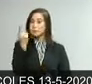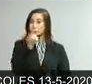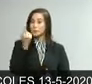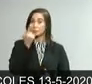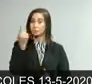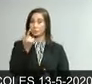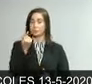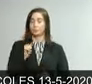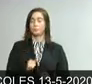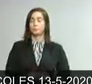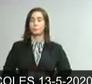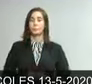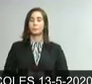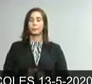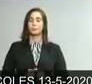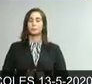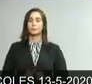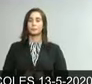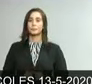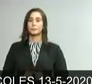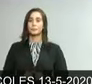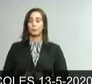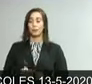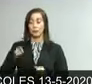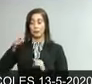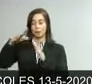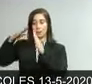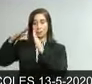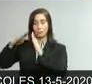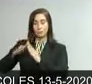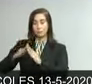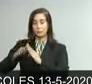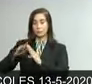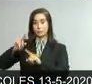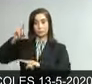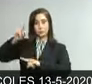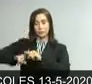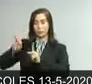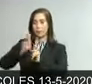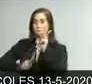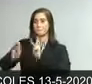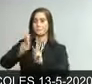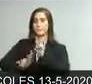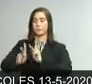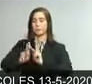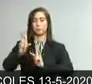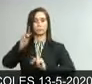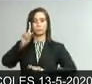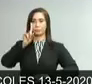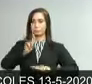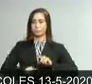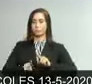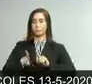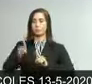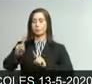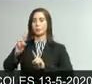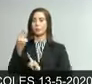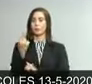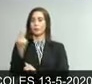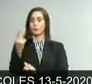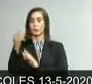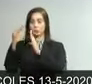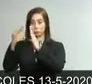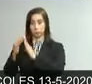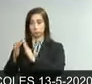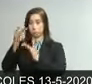Igualmente, mantener limitada el número de salidas y visitas a hogares